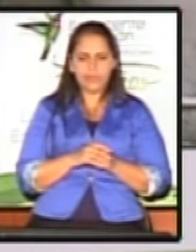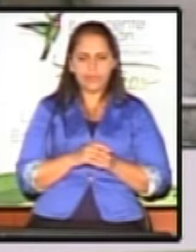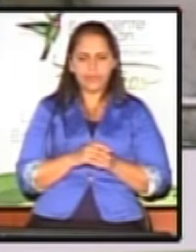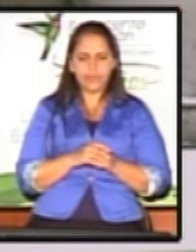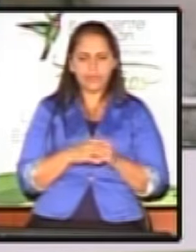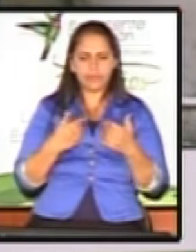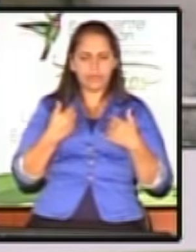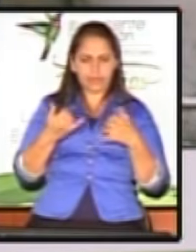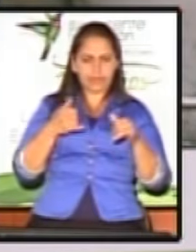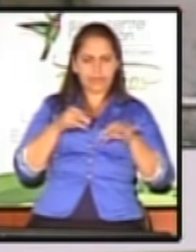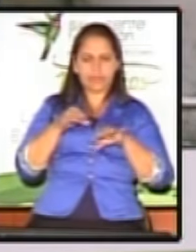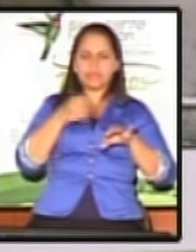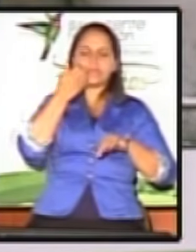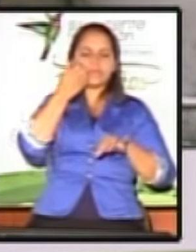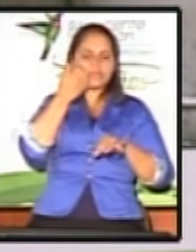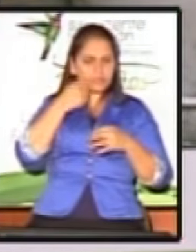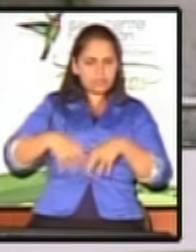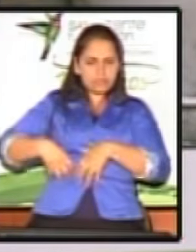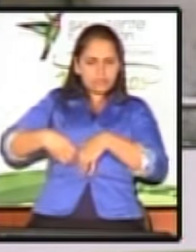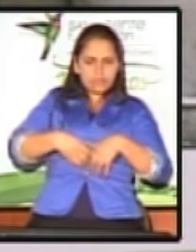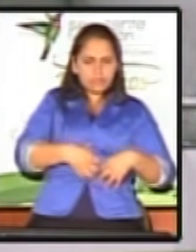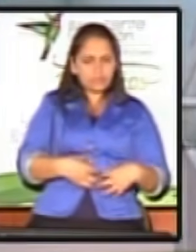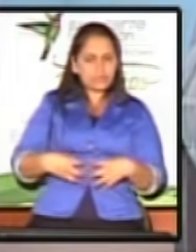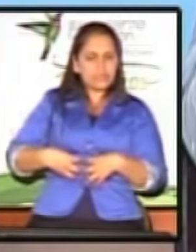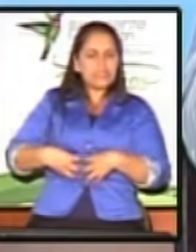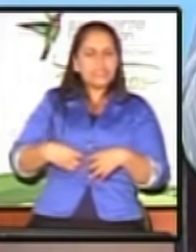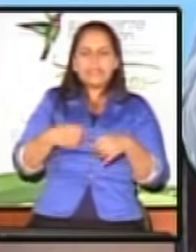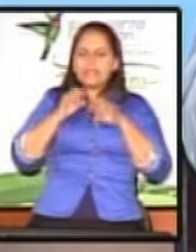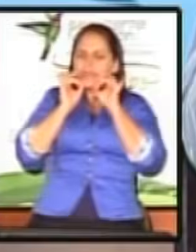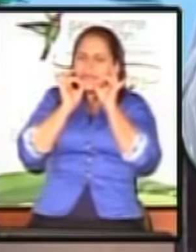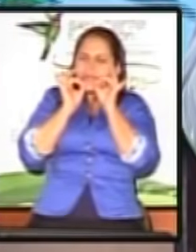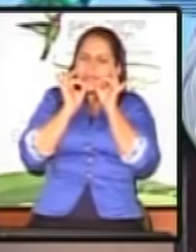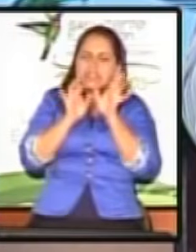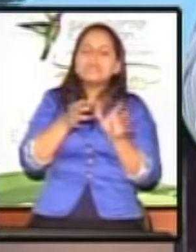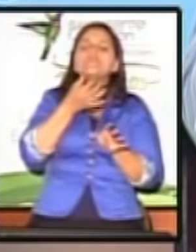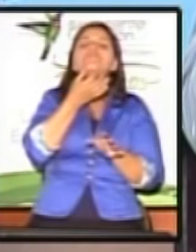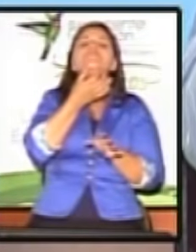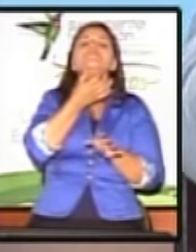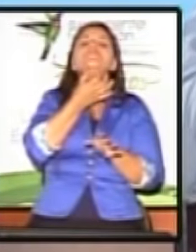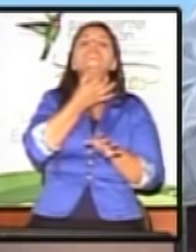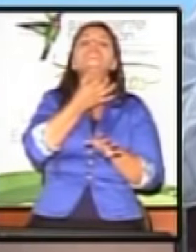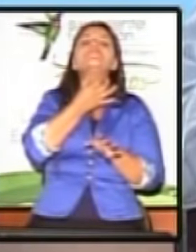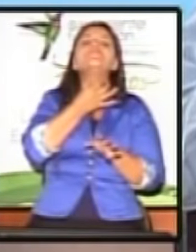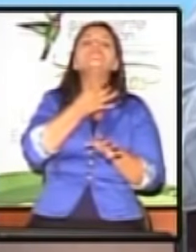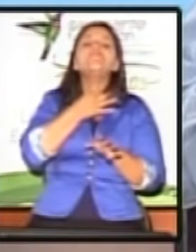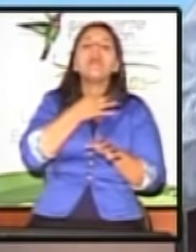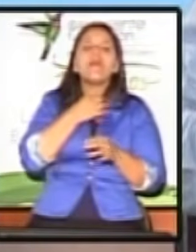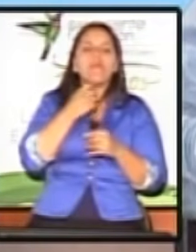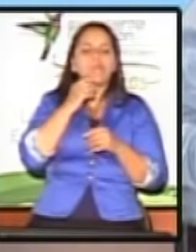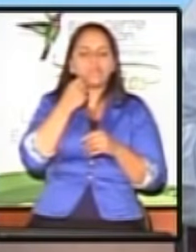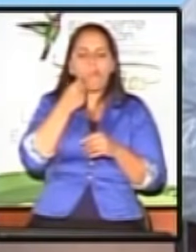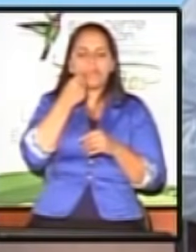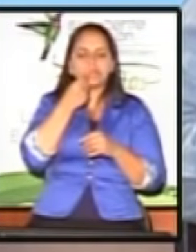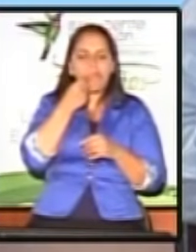gastrointestinales que impiden que las personas por los tumores o las situaciones particulares de su enfermedad puedan deglutir alimento y